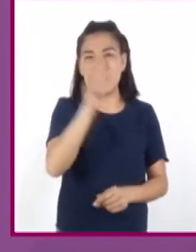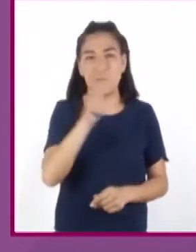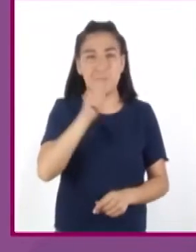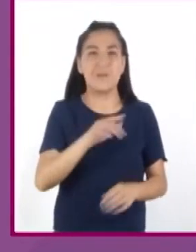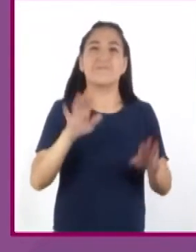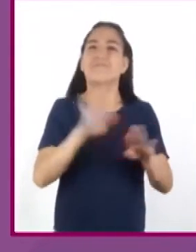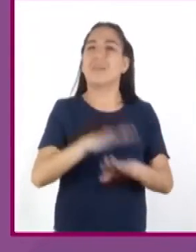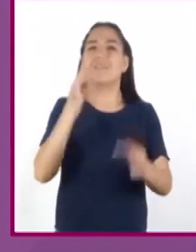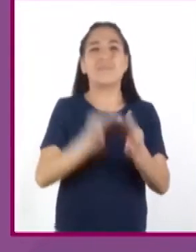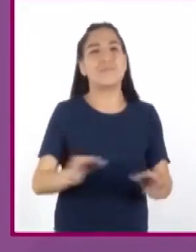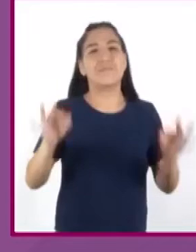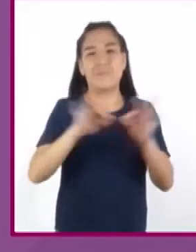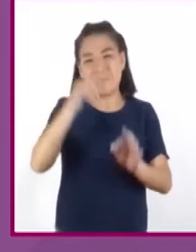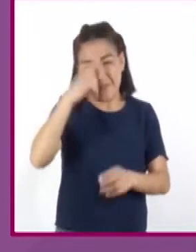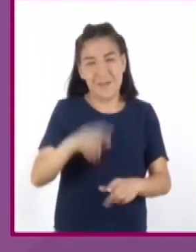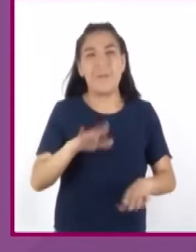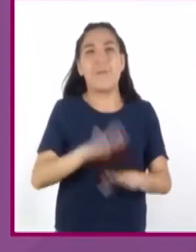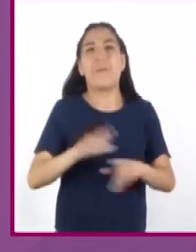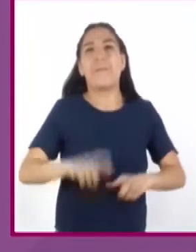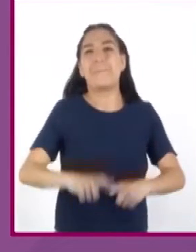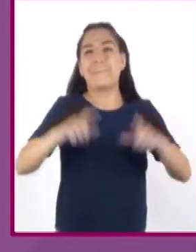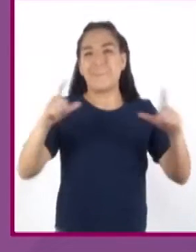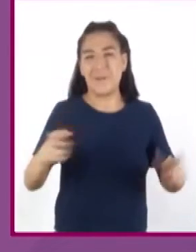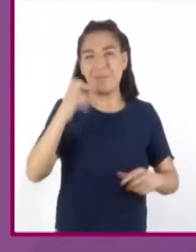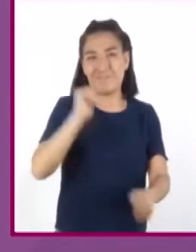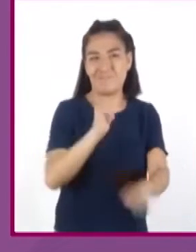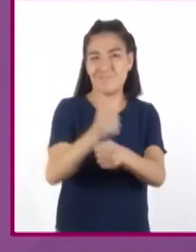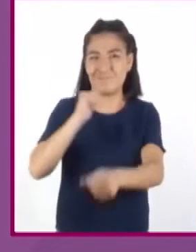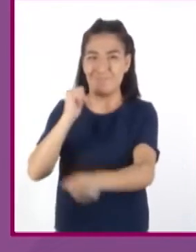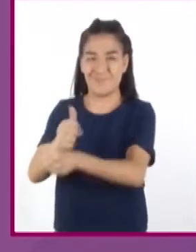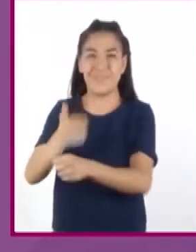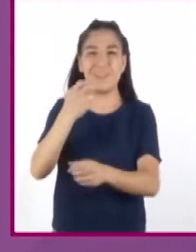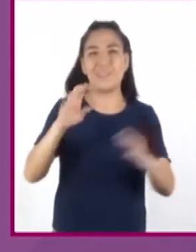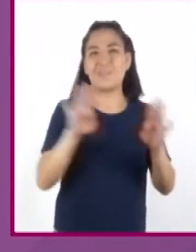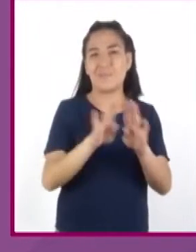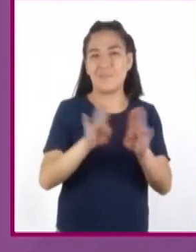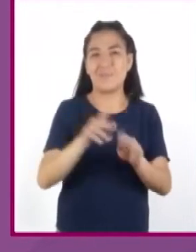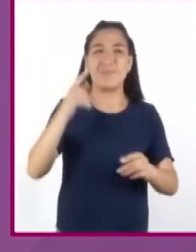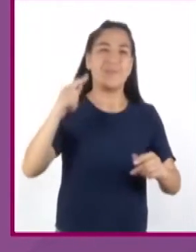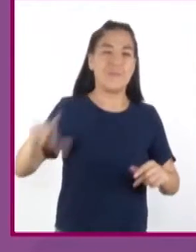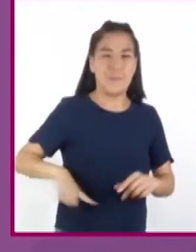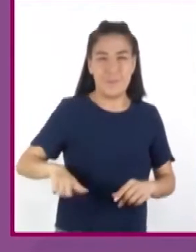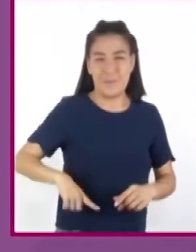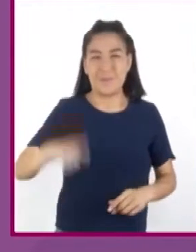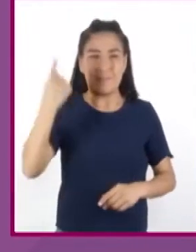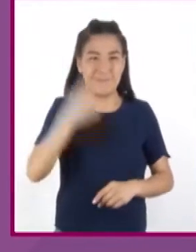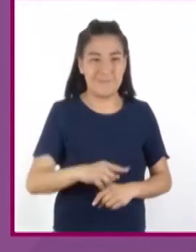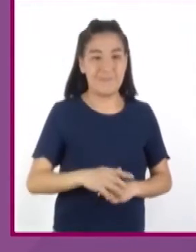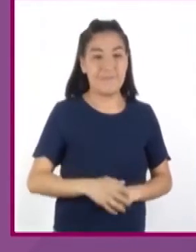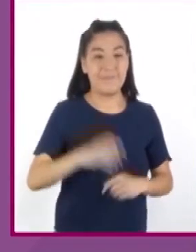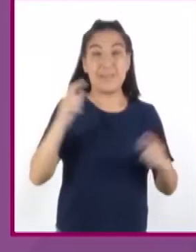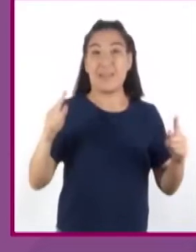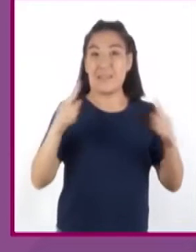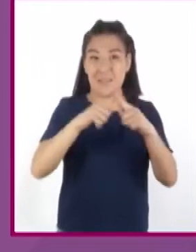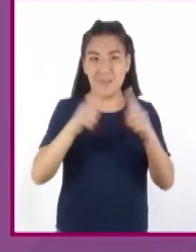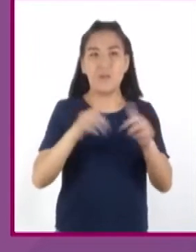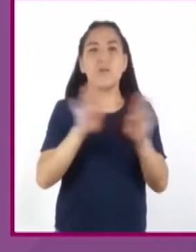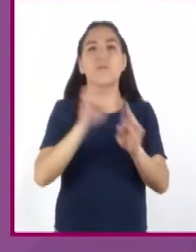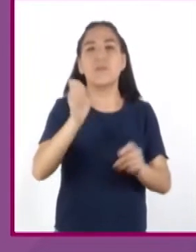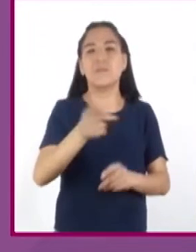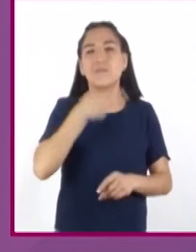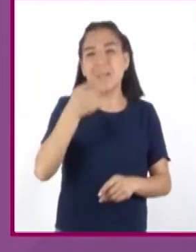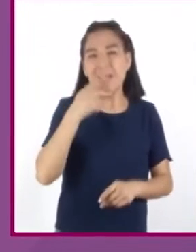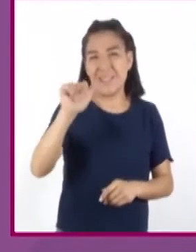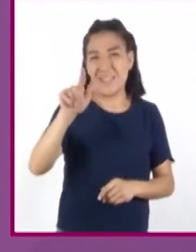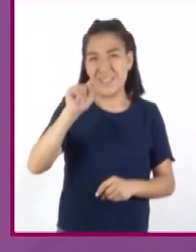instrumento útil para la expansión y construcción de imperios. En la Iglesia, era la lengua idealizada, aunque no todo el clero hablaba